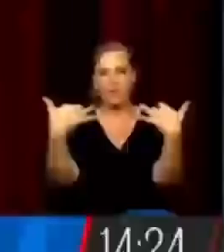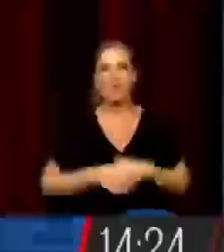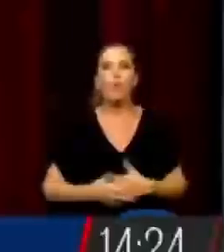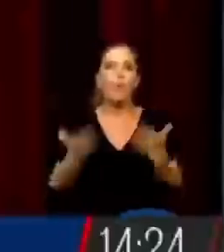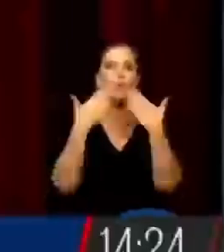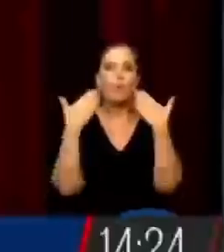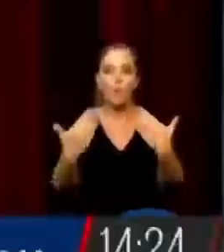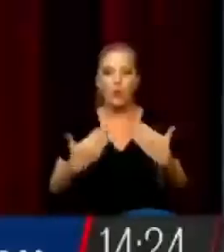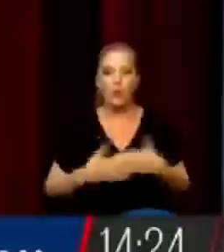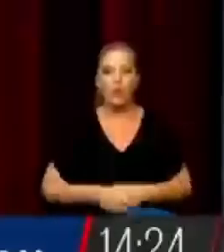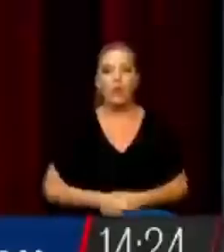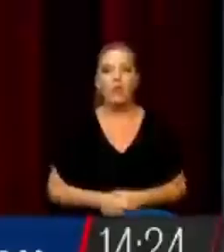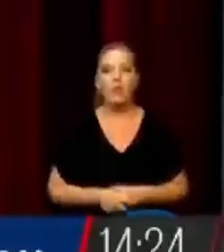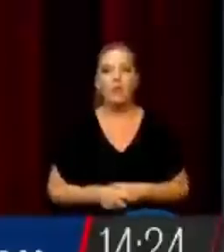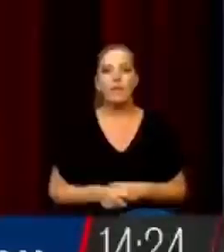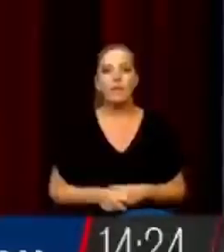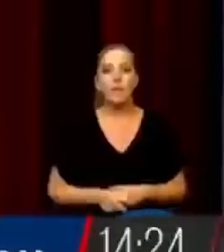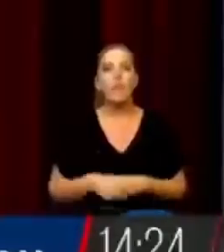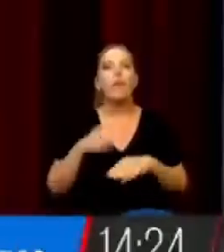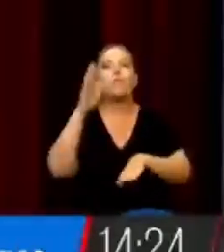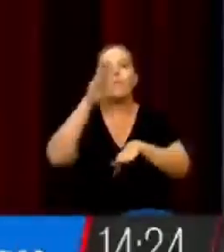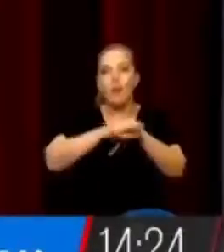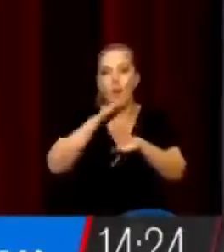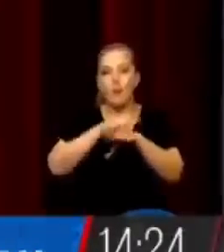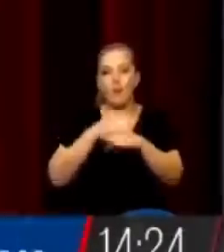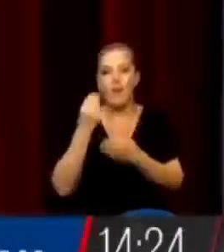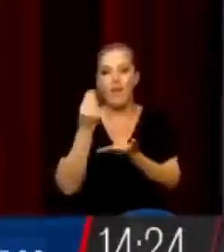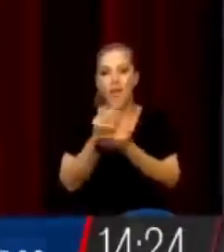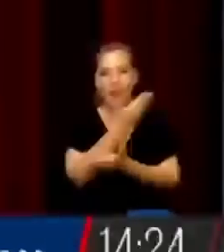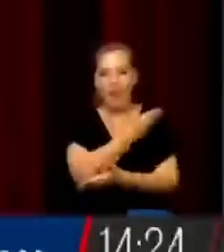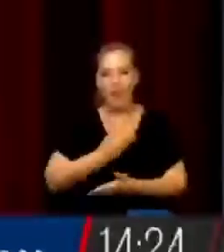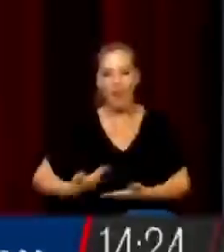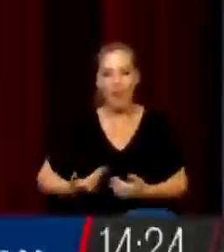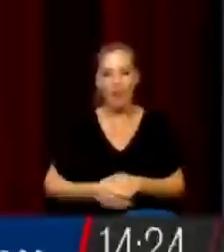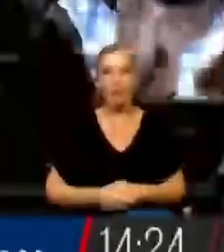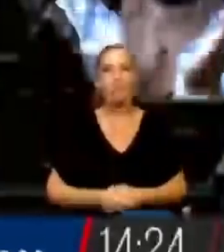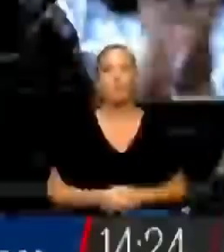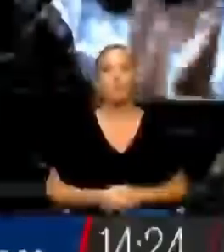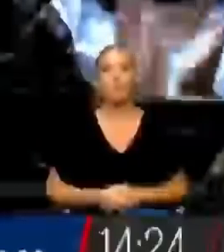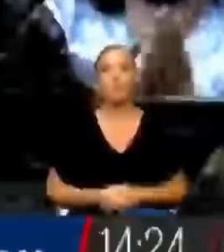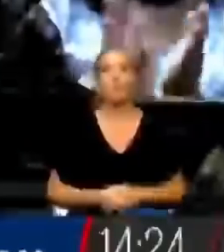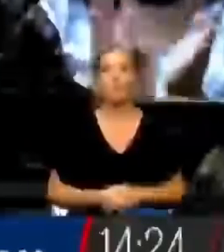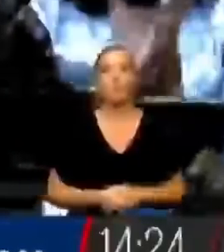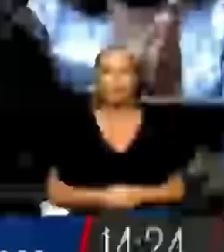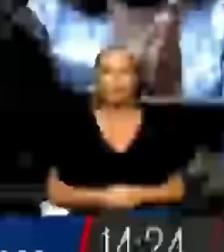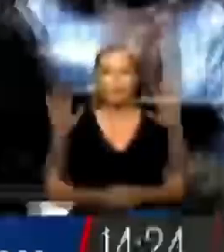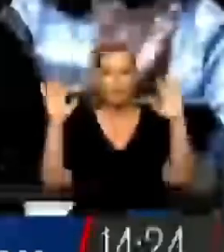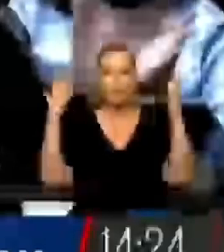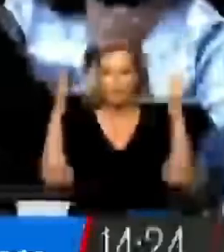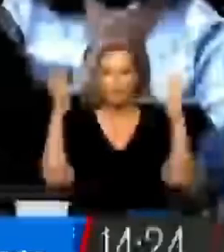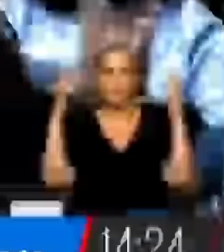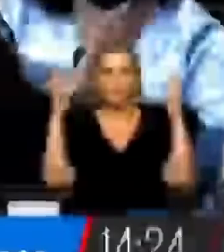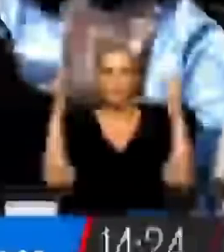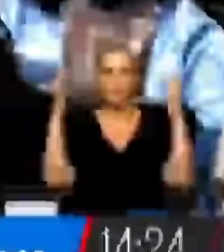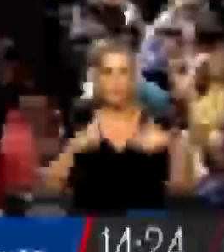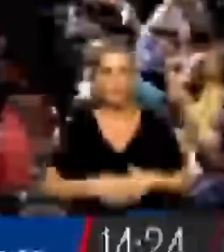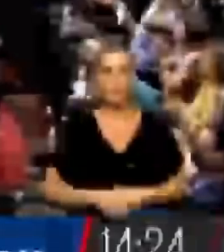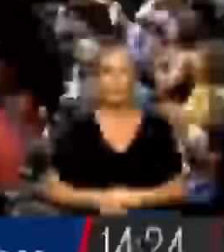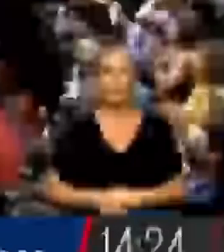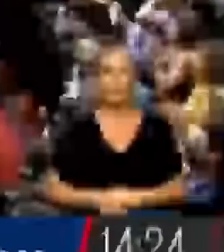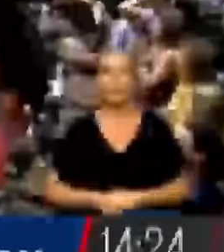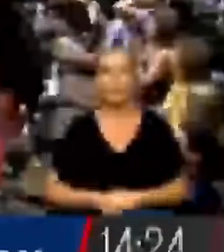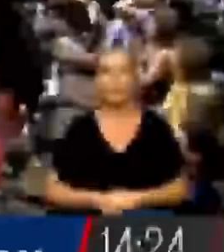Casa. Muchísimas gracias por la responsabilidad que me ha asignado el cuerpo. Bueno, ahí estaba Sergio Massa.